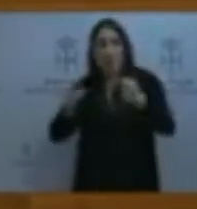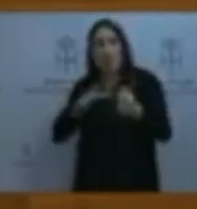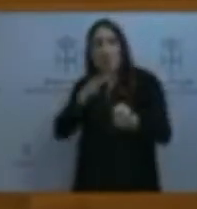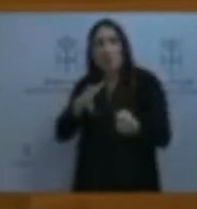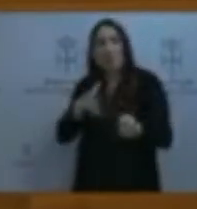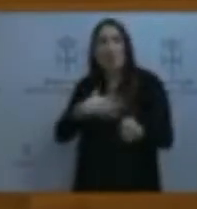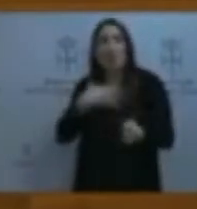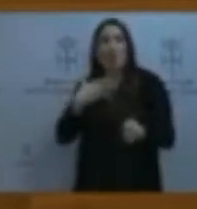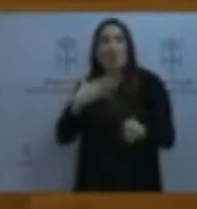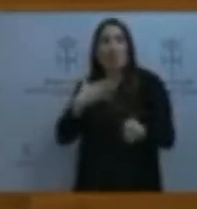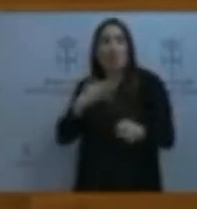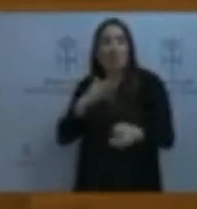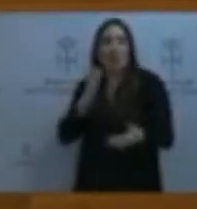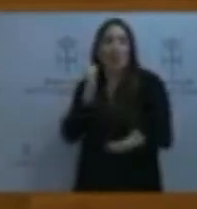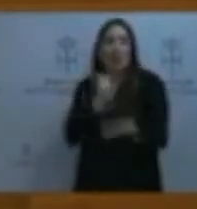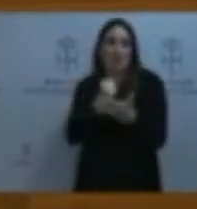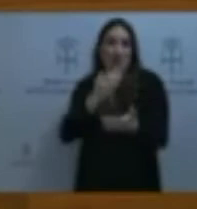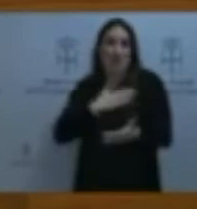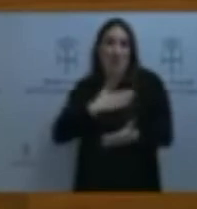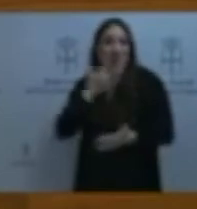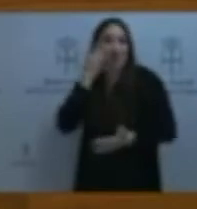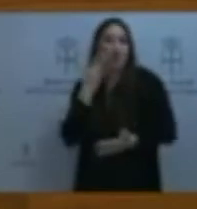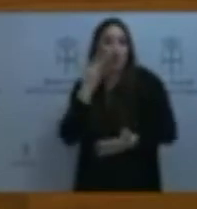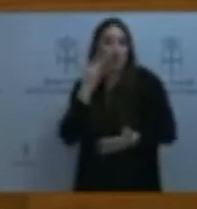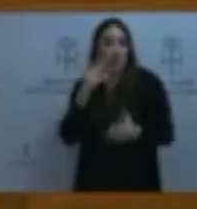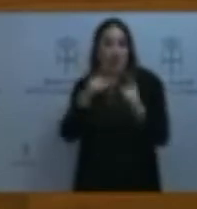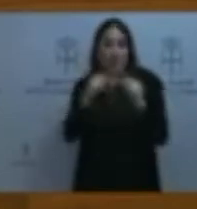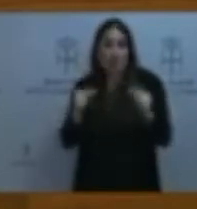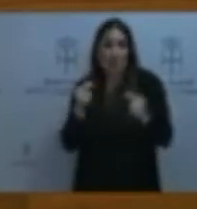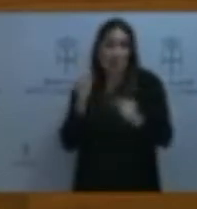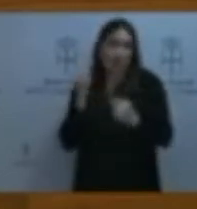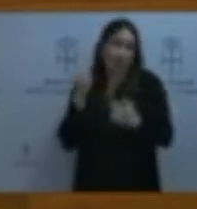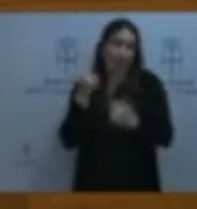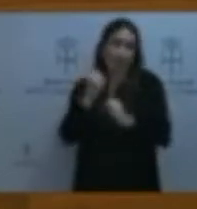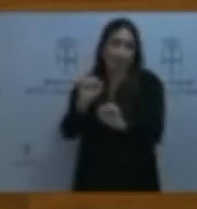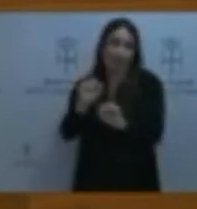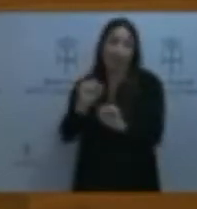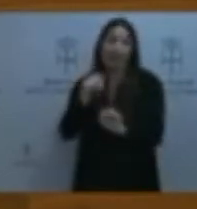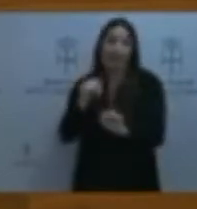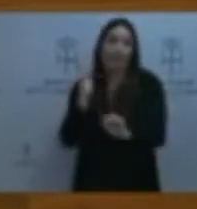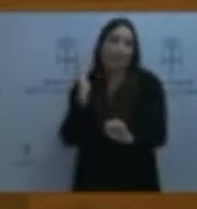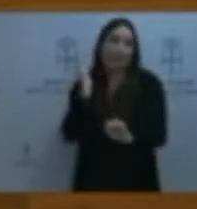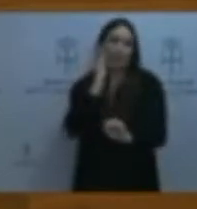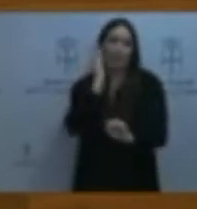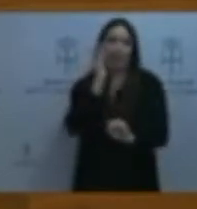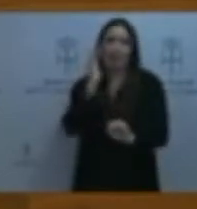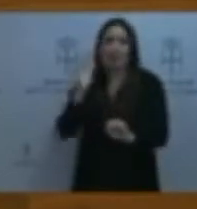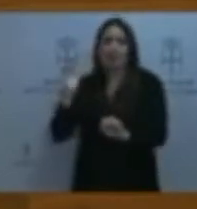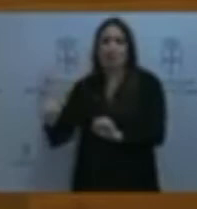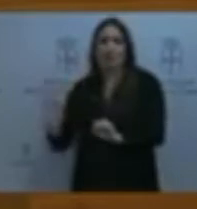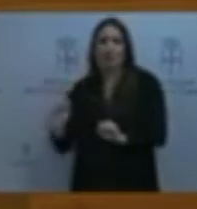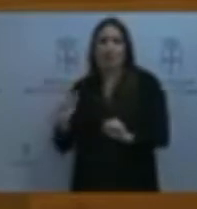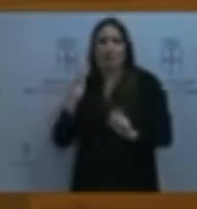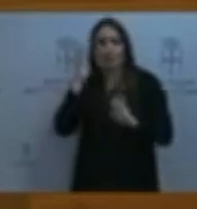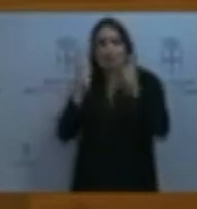las denominaciones de origen. Este es el otro 90% de los daños que tiene la ganadería extensiva. Pero bueno,